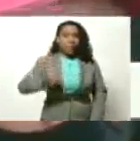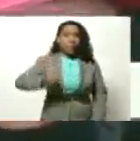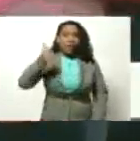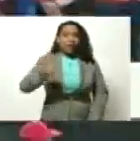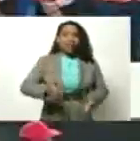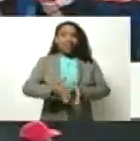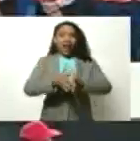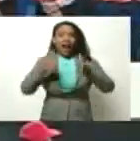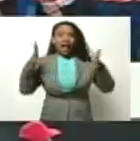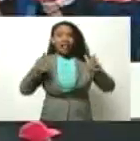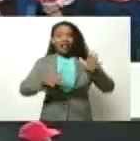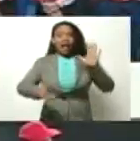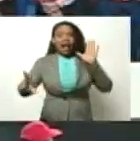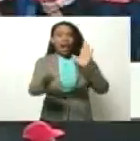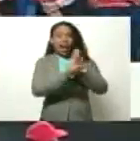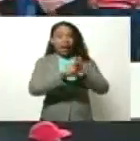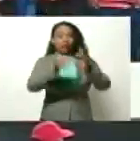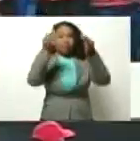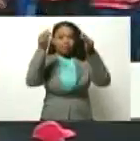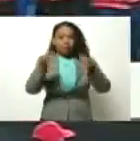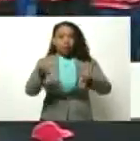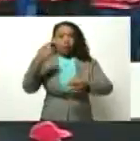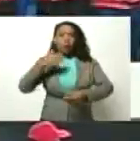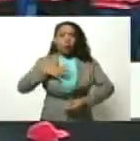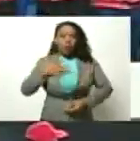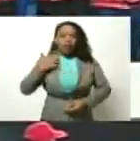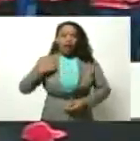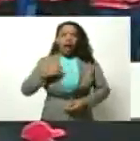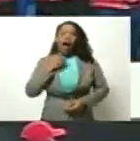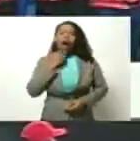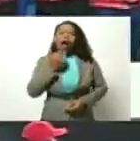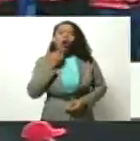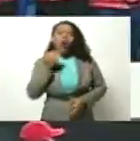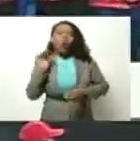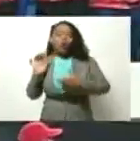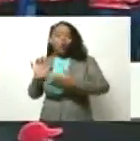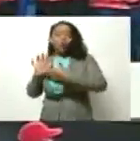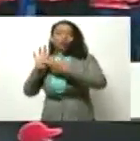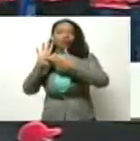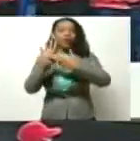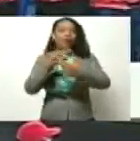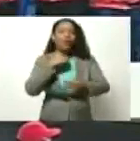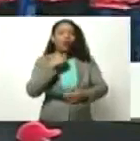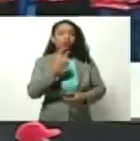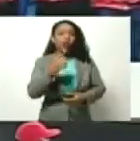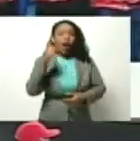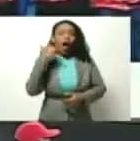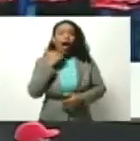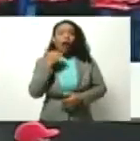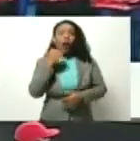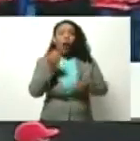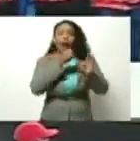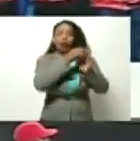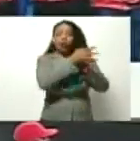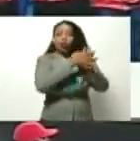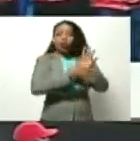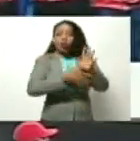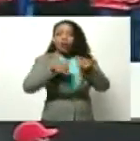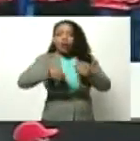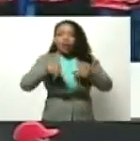grande legitimidad que pueda tener algún representante Vocero de alguna estructura del